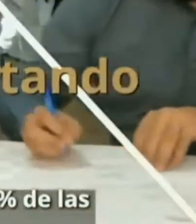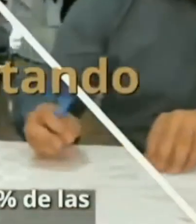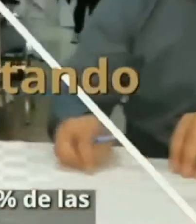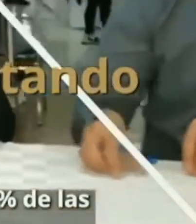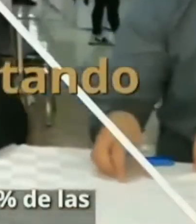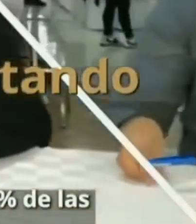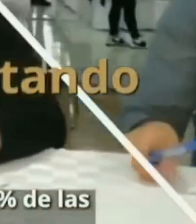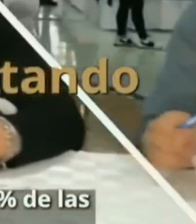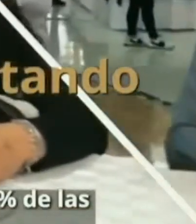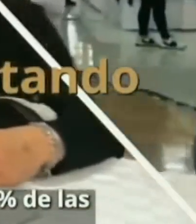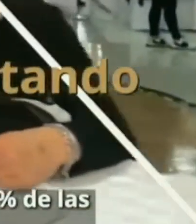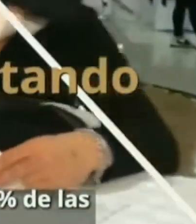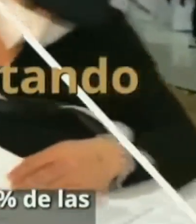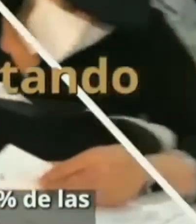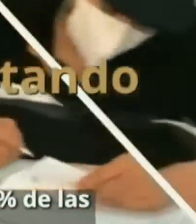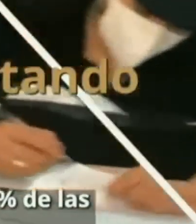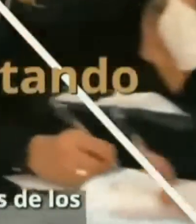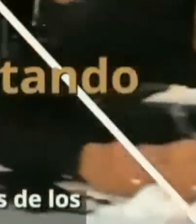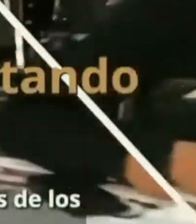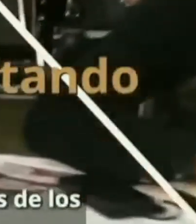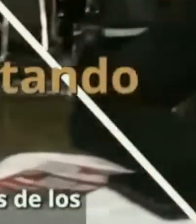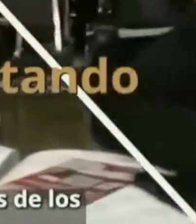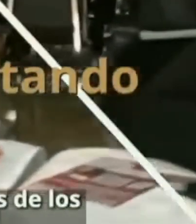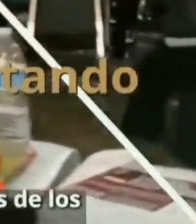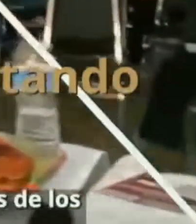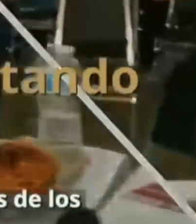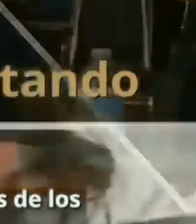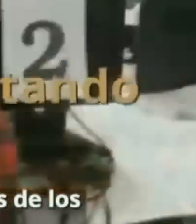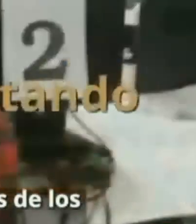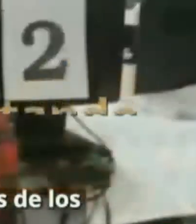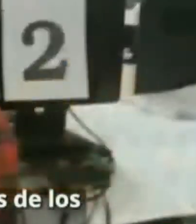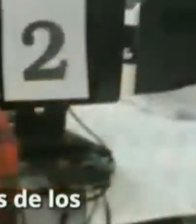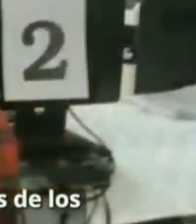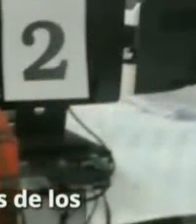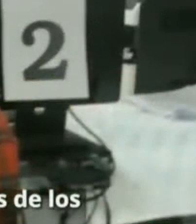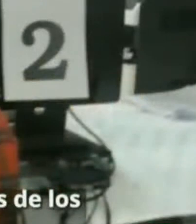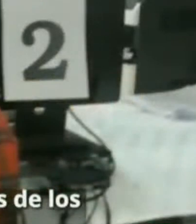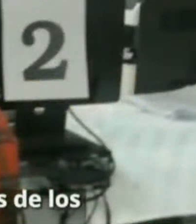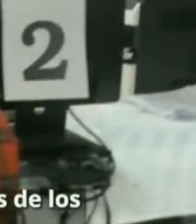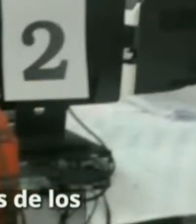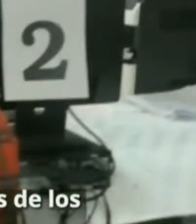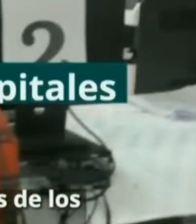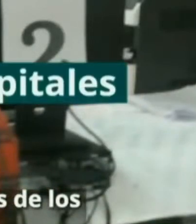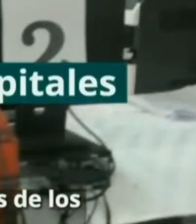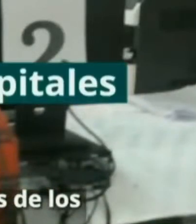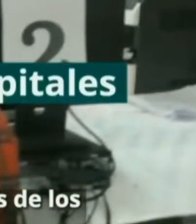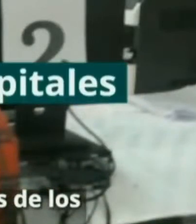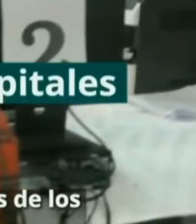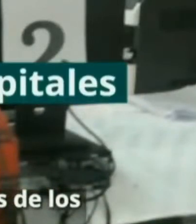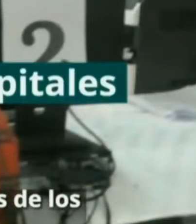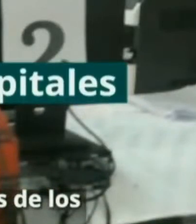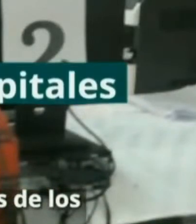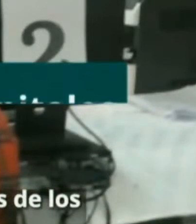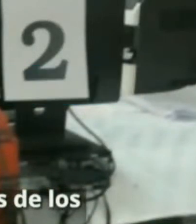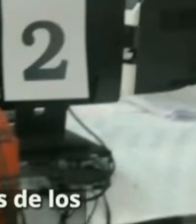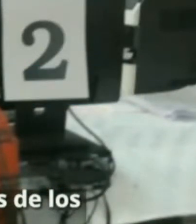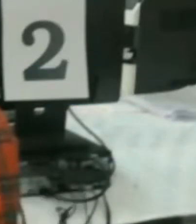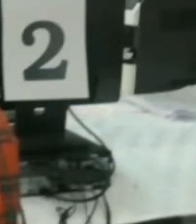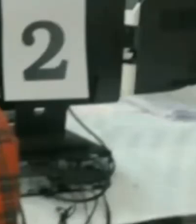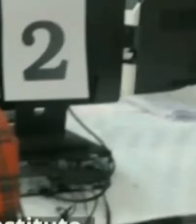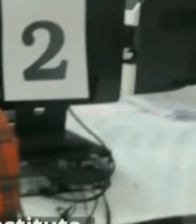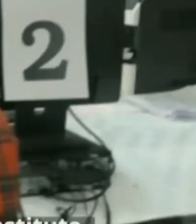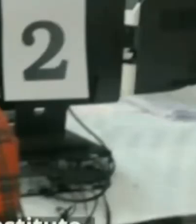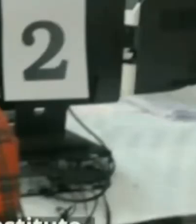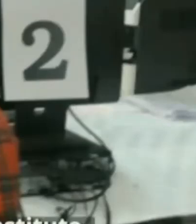del 100% de las 8.869 plazas que se estarán ofertando, incluyendo las de los nuevos hospitales de